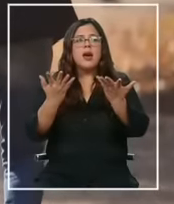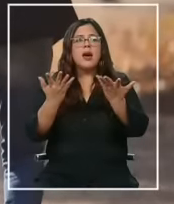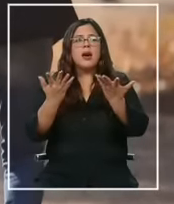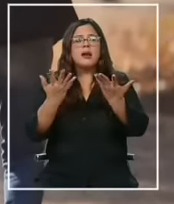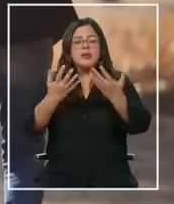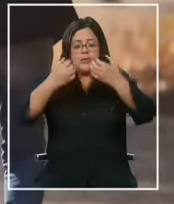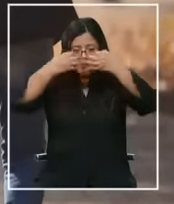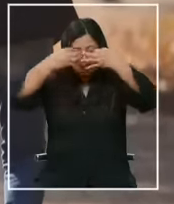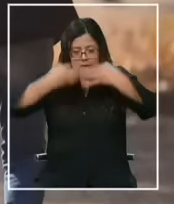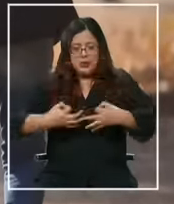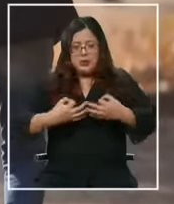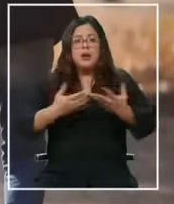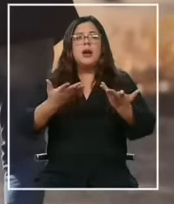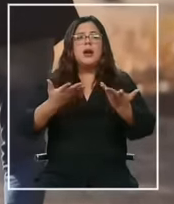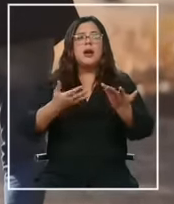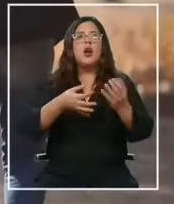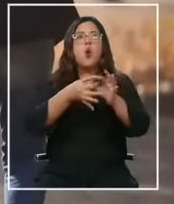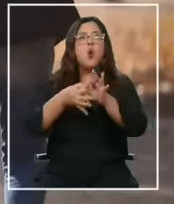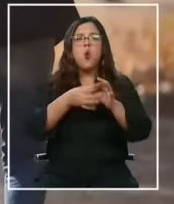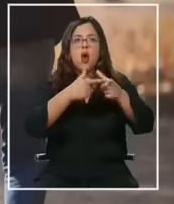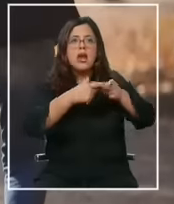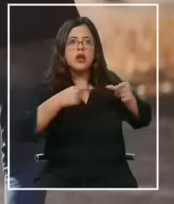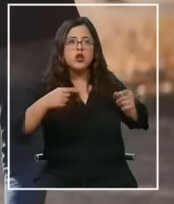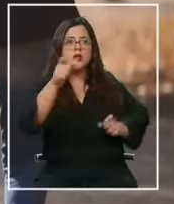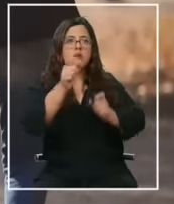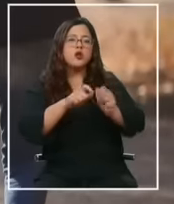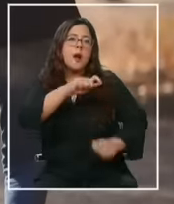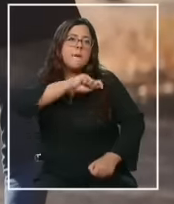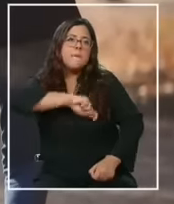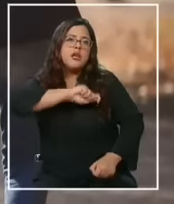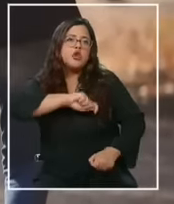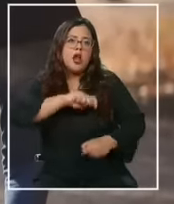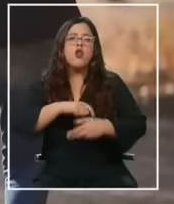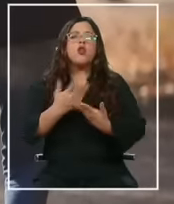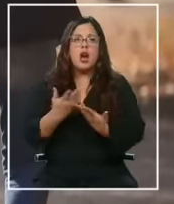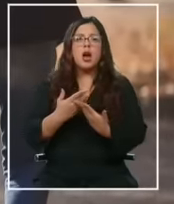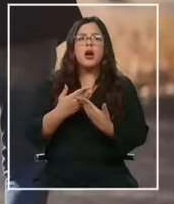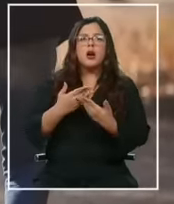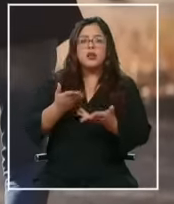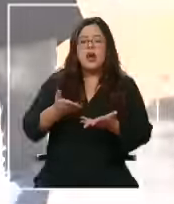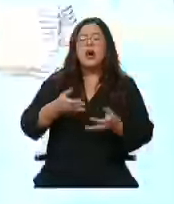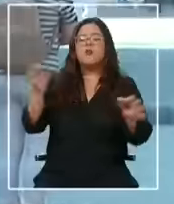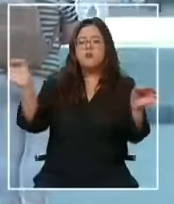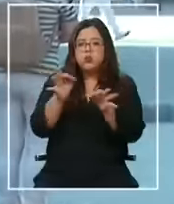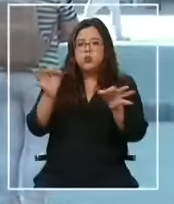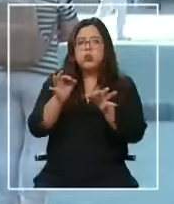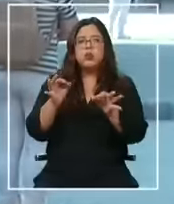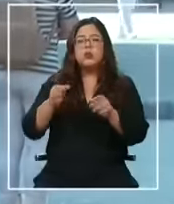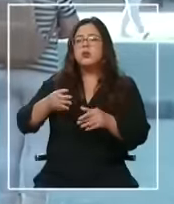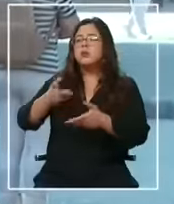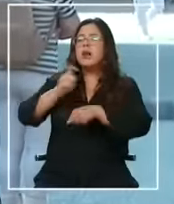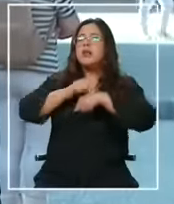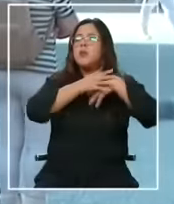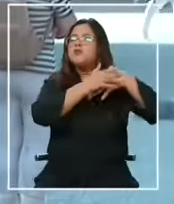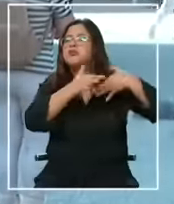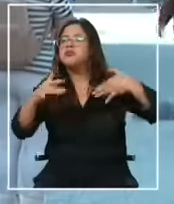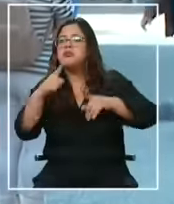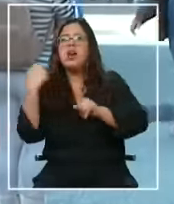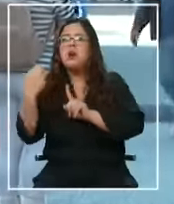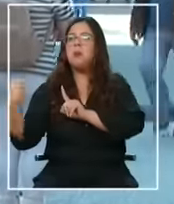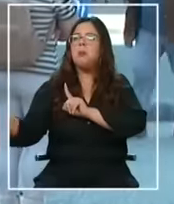propia Unión Nacional de Pensionados lo hizo. El tiempo pasa y a nosotros nos siguen pegando.